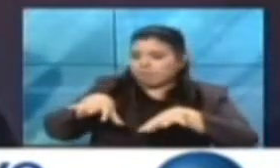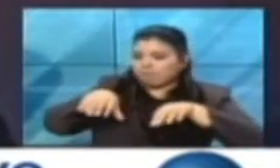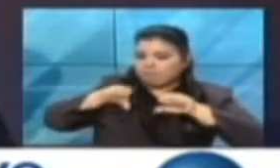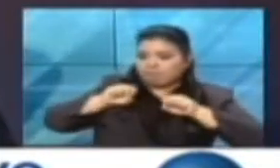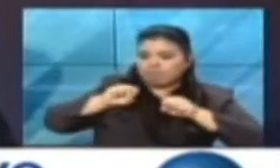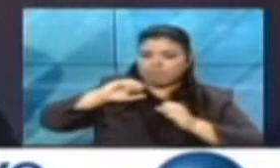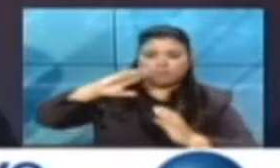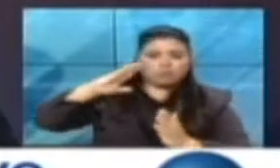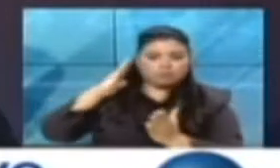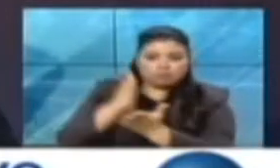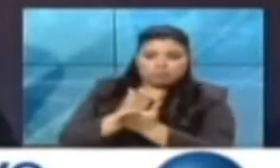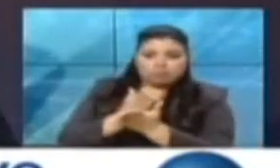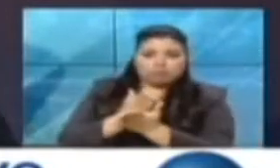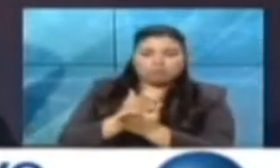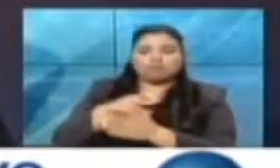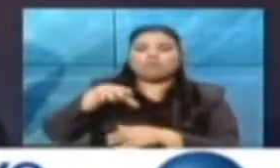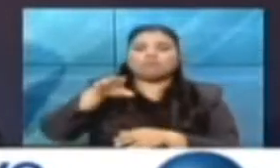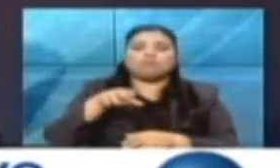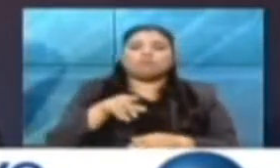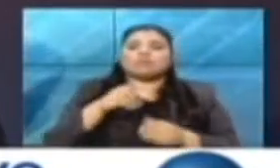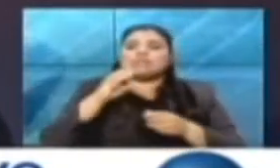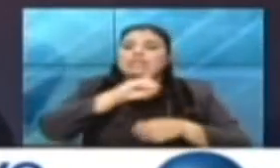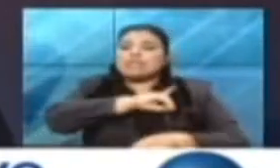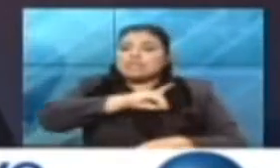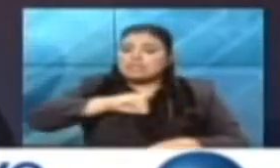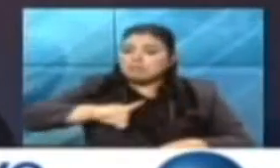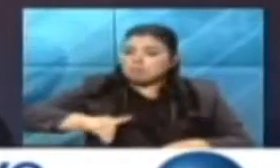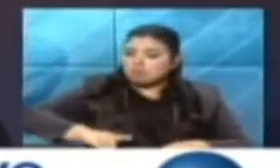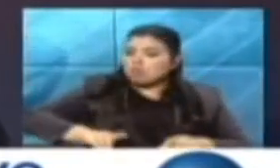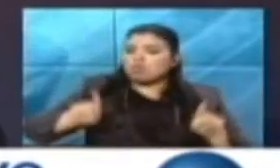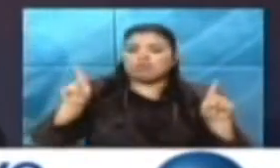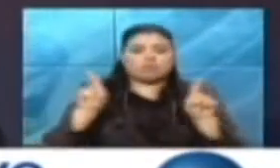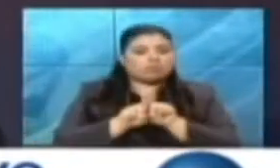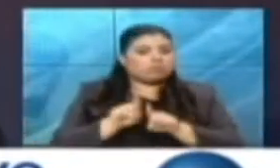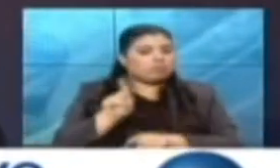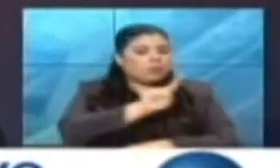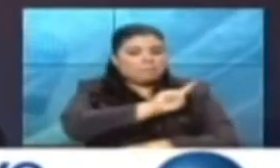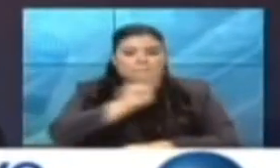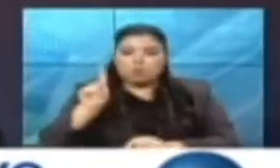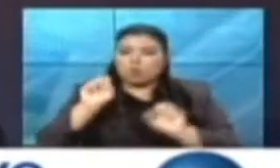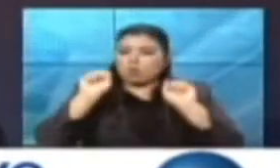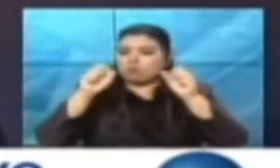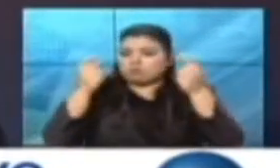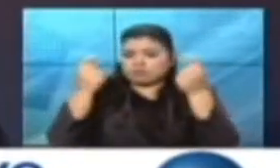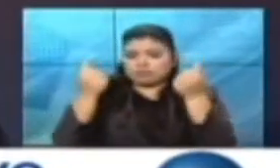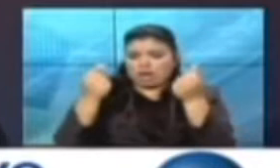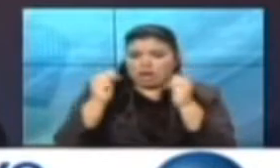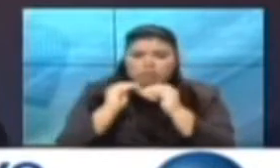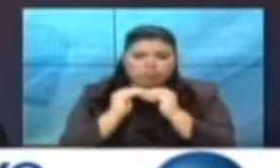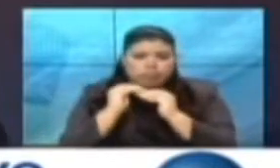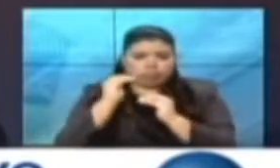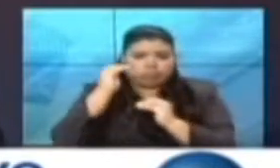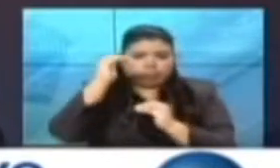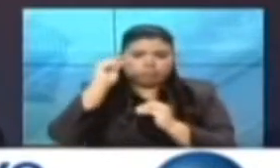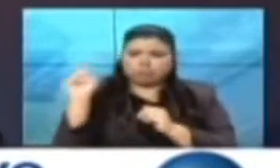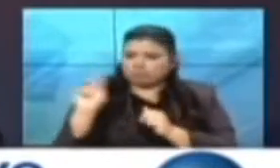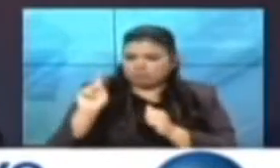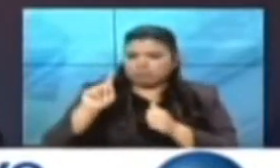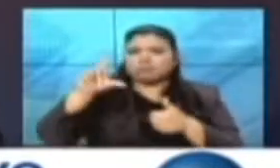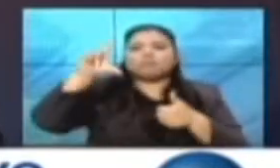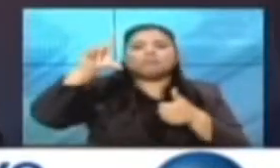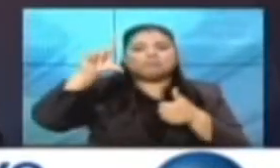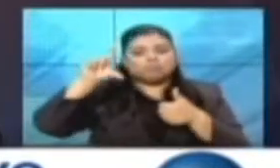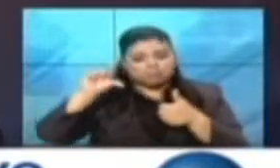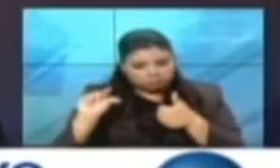tampoco los diputados podrán gozar de los beneficios que gozan hoy los salarios los vamos a bajar de los